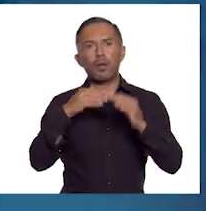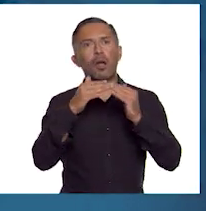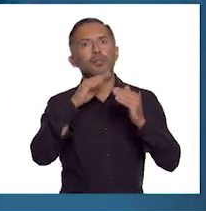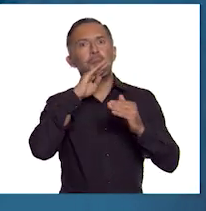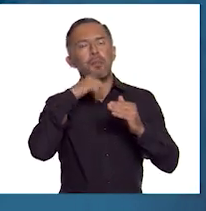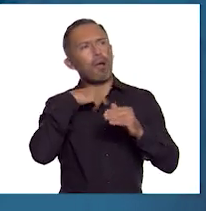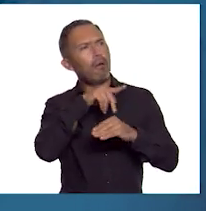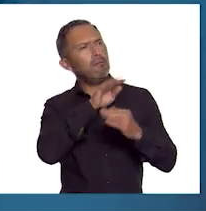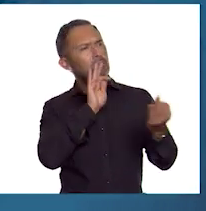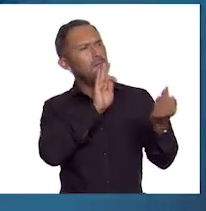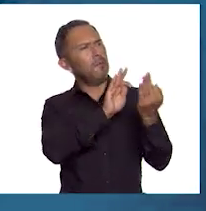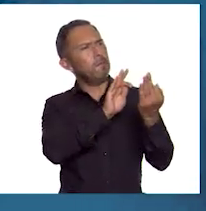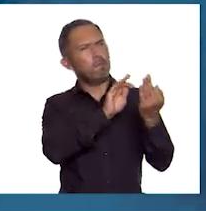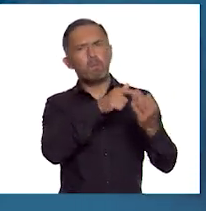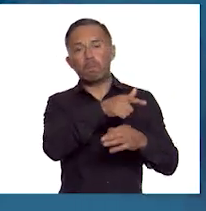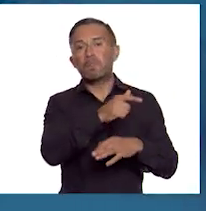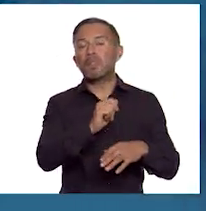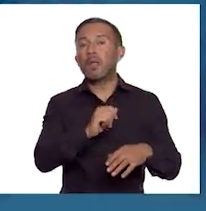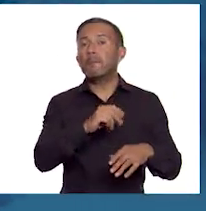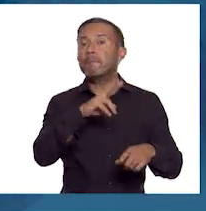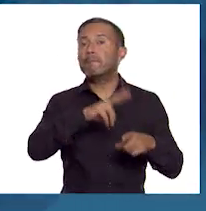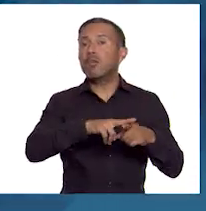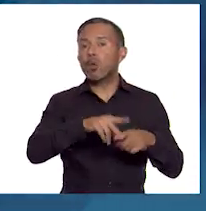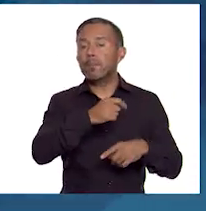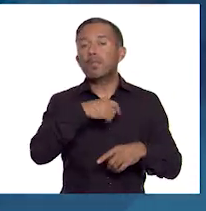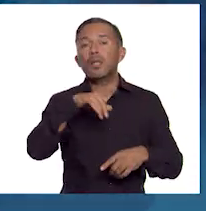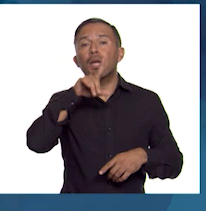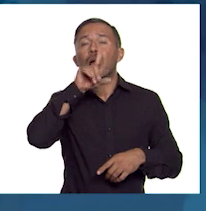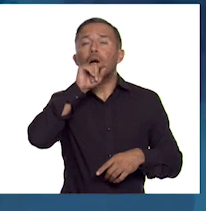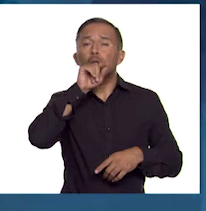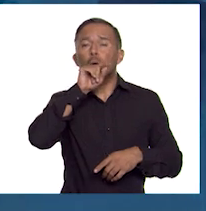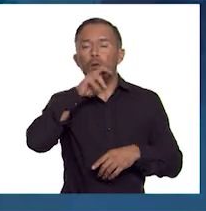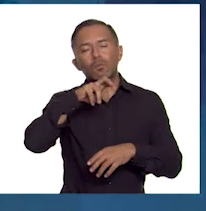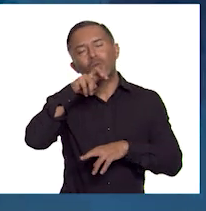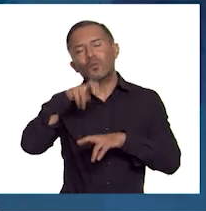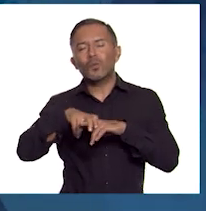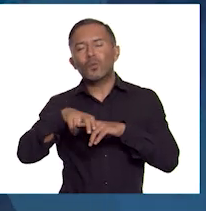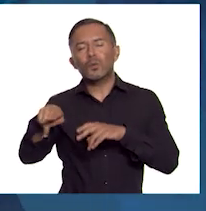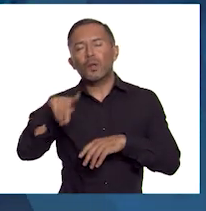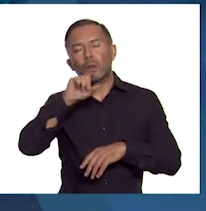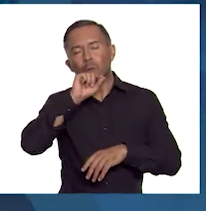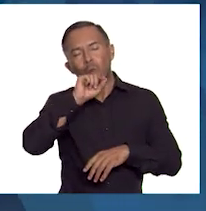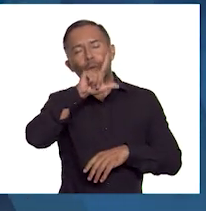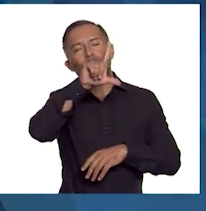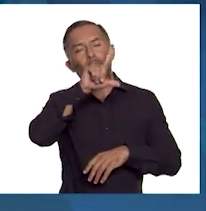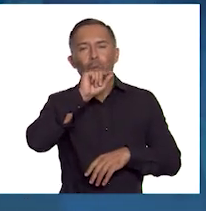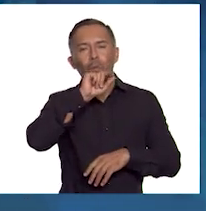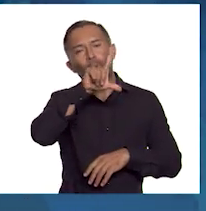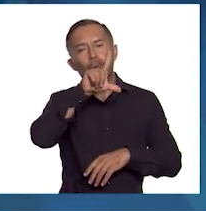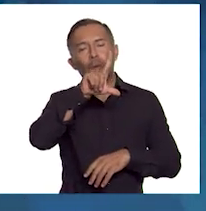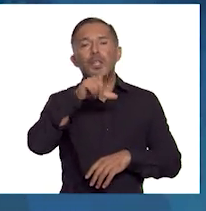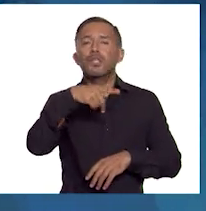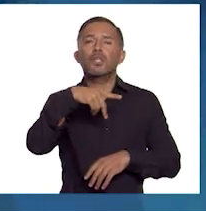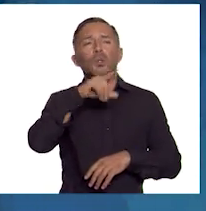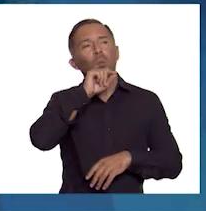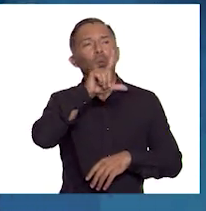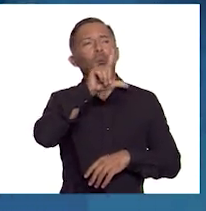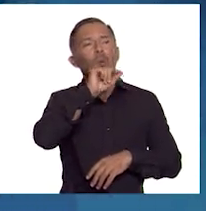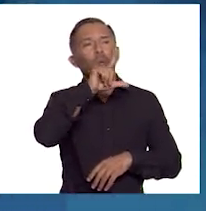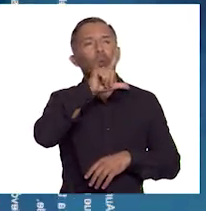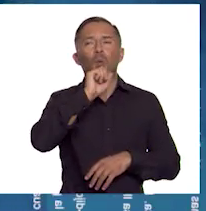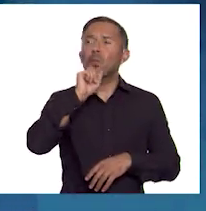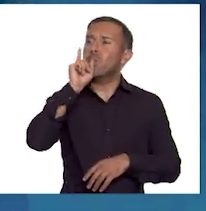llegó al patio, el gallo estaba sentado en el pozo y cantó: ¡Kikiriki! ¡Nuestra doncella de oro está